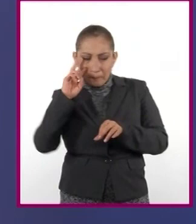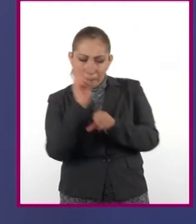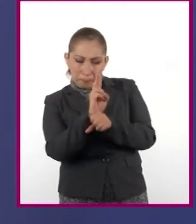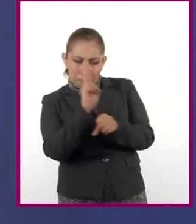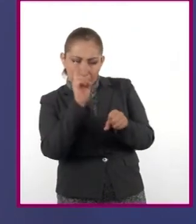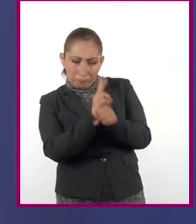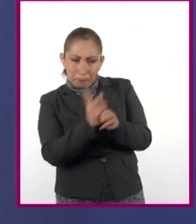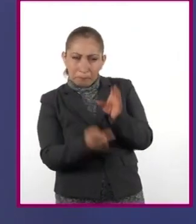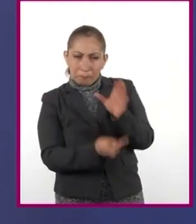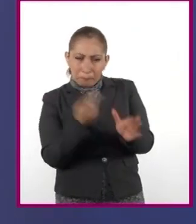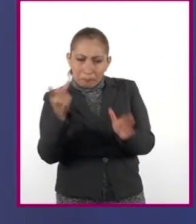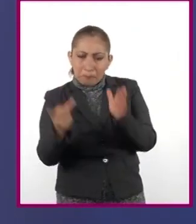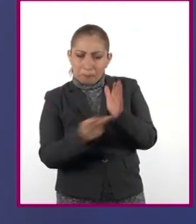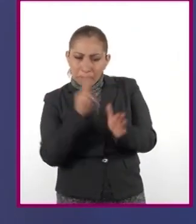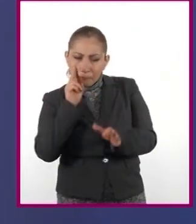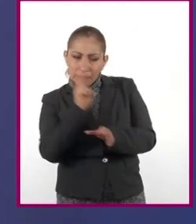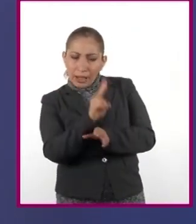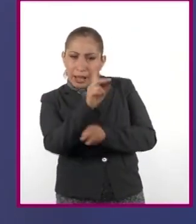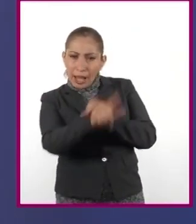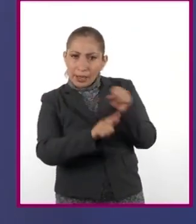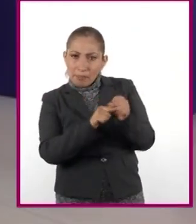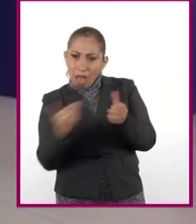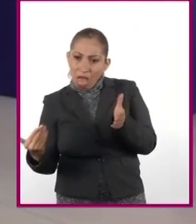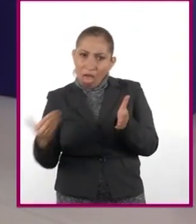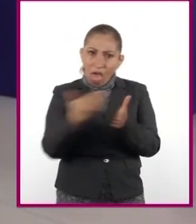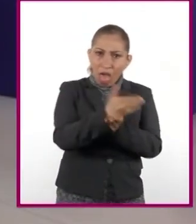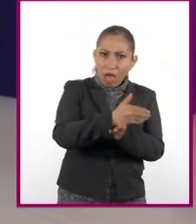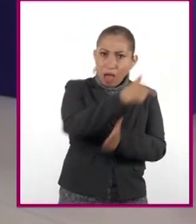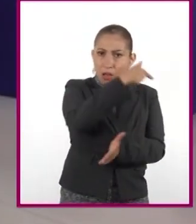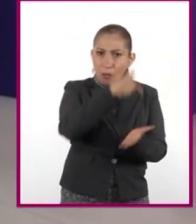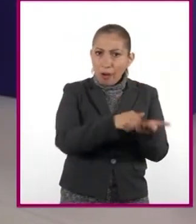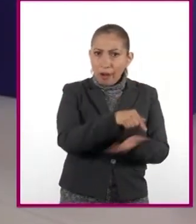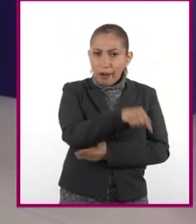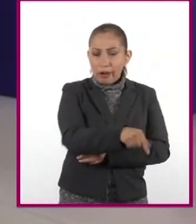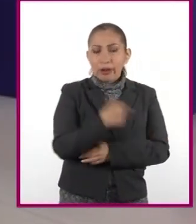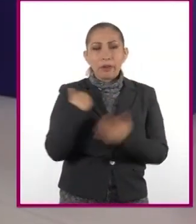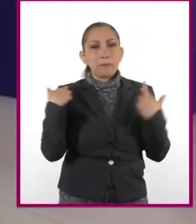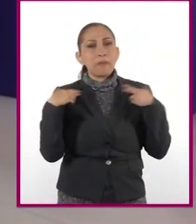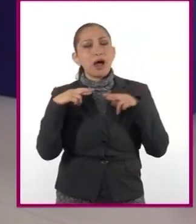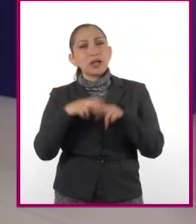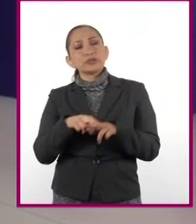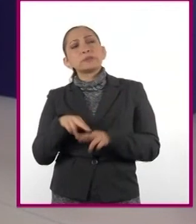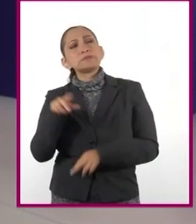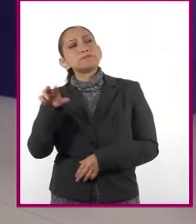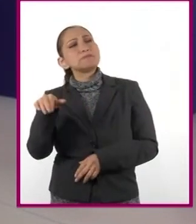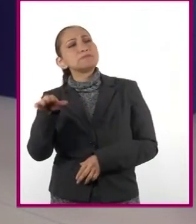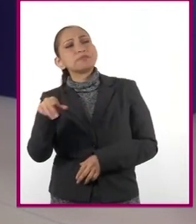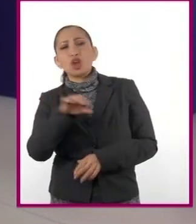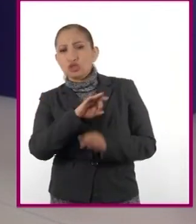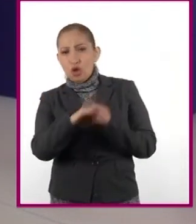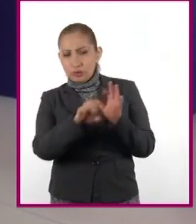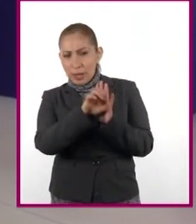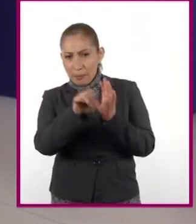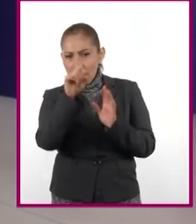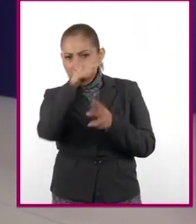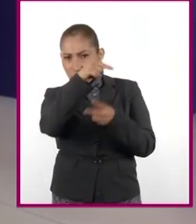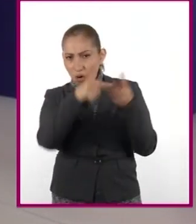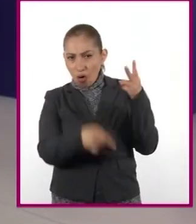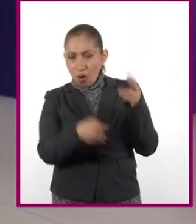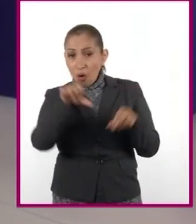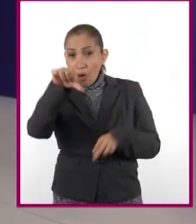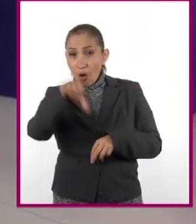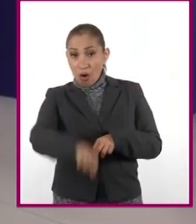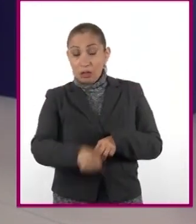monitoreando constantemente las especies invasoras. Maestro Juan Carlos, todos los ejemplos que hemos escuchado